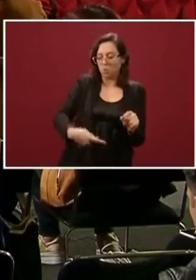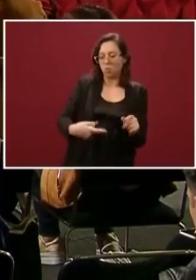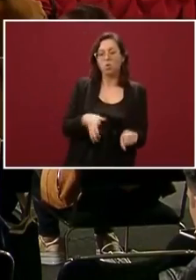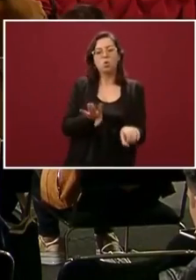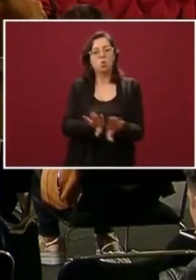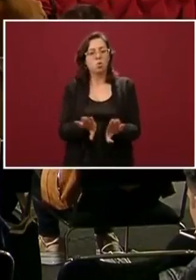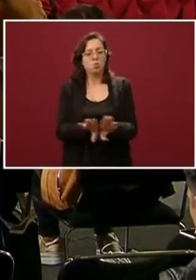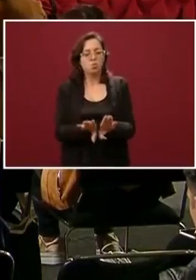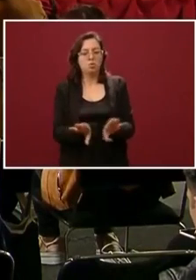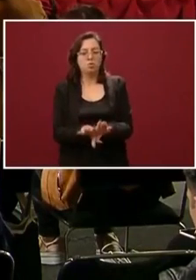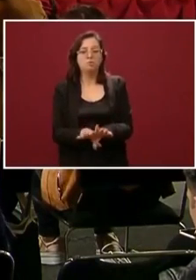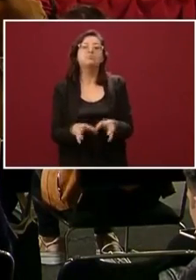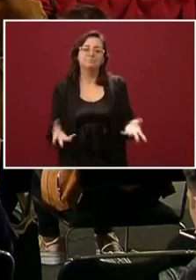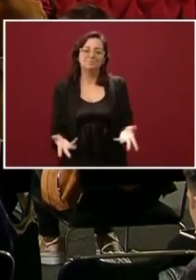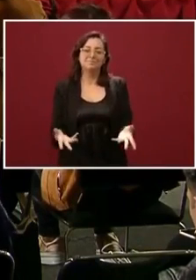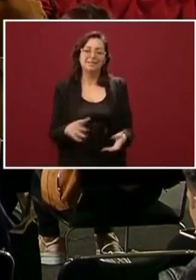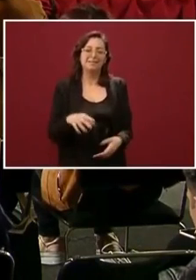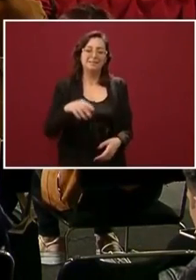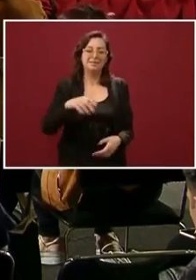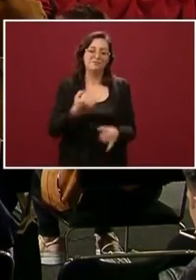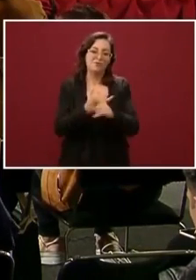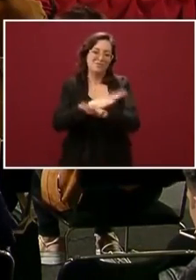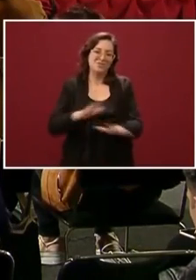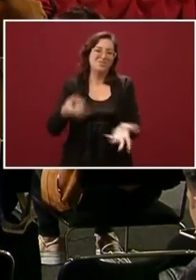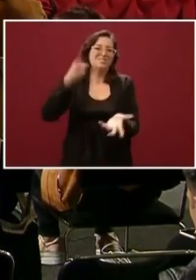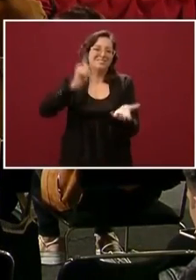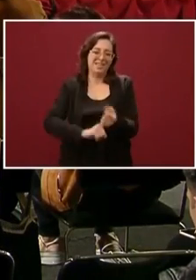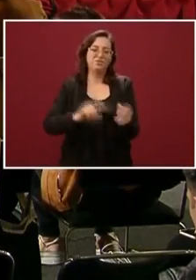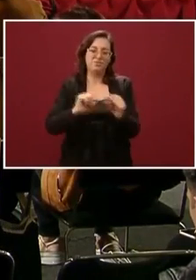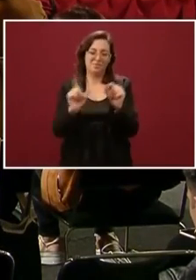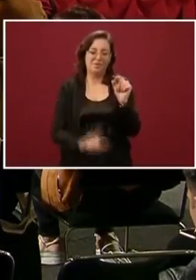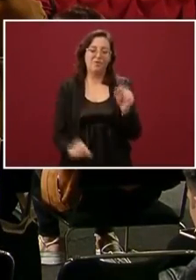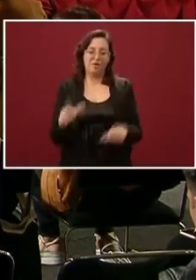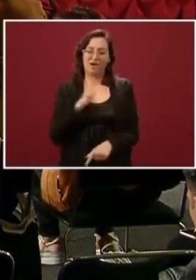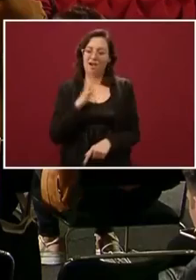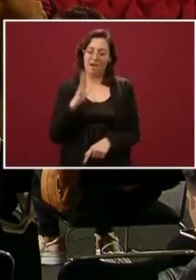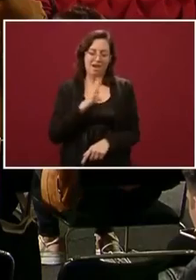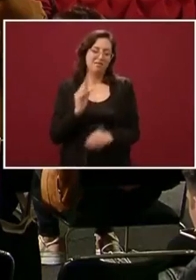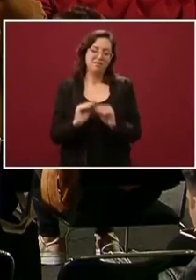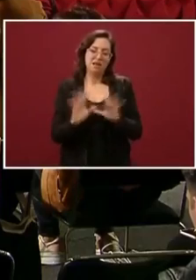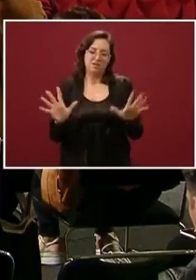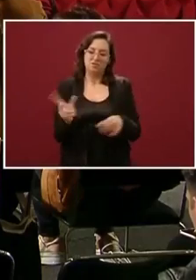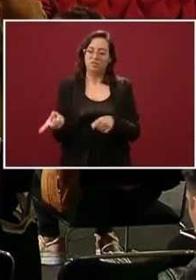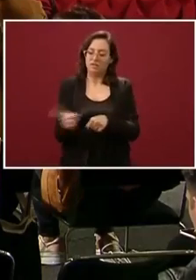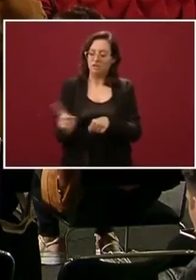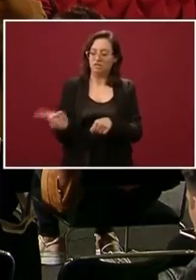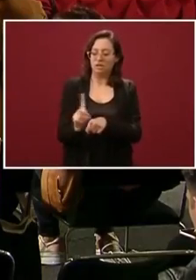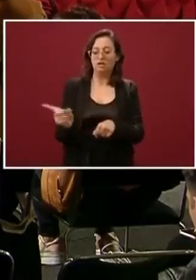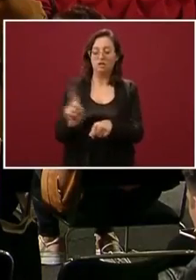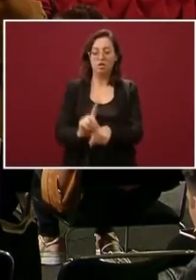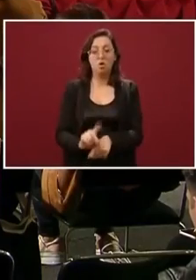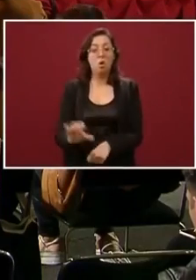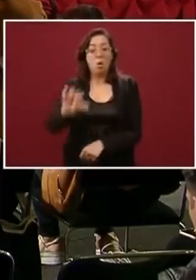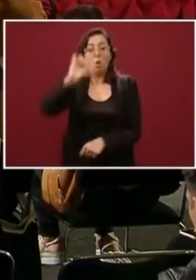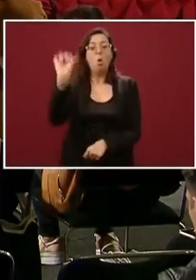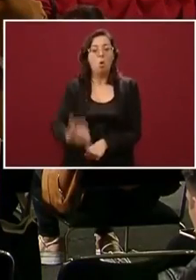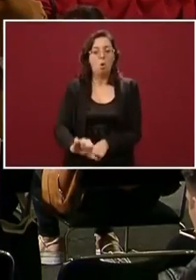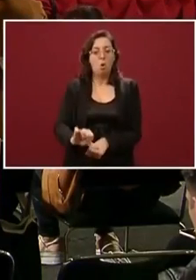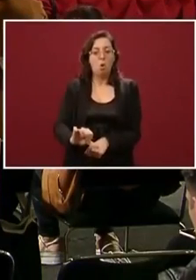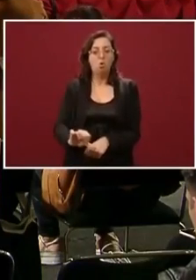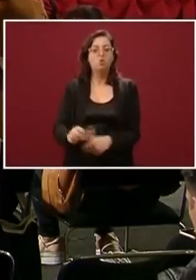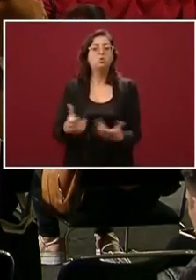nacional, que ese lógicamente sí depende de nosotros, de los cortes que hacemos en el día a día, y pues bueno, esta sería la actualización para